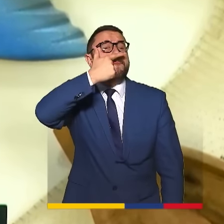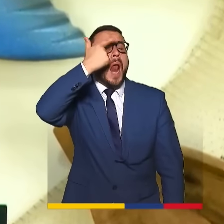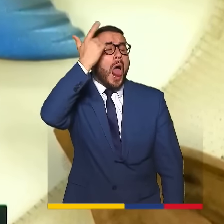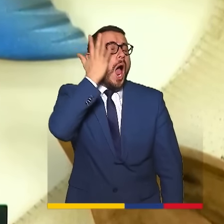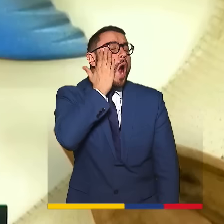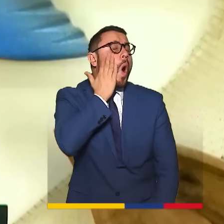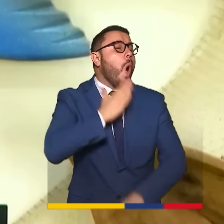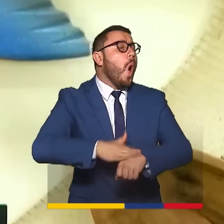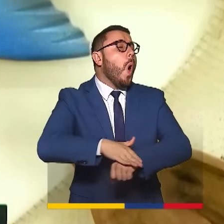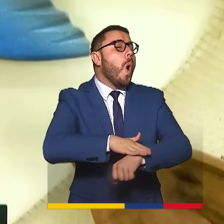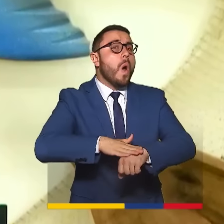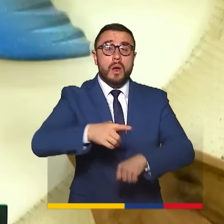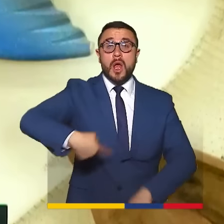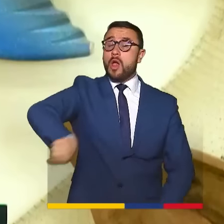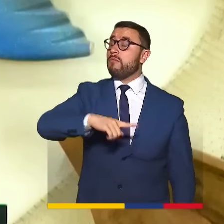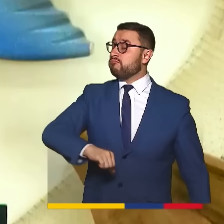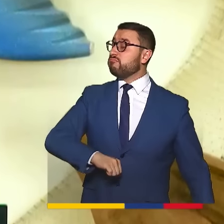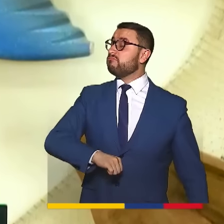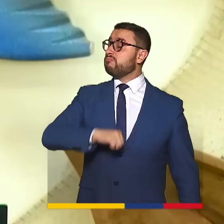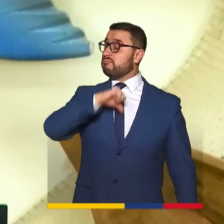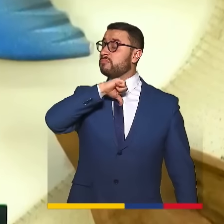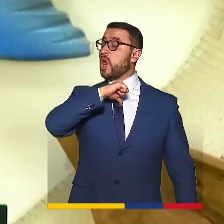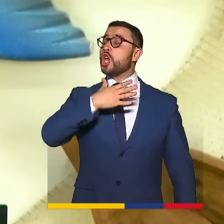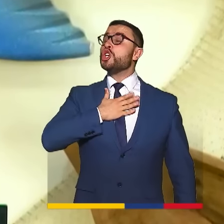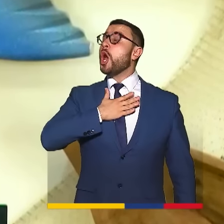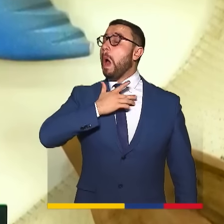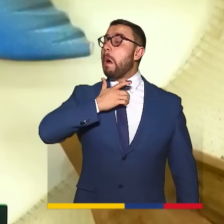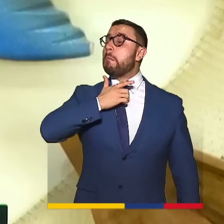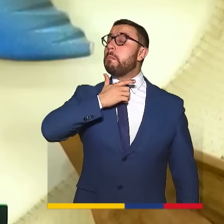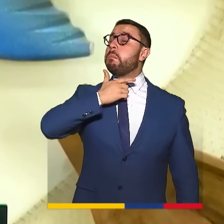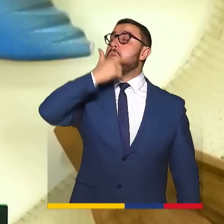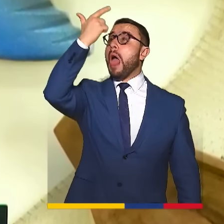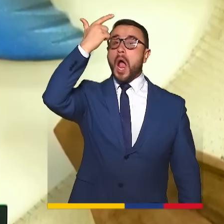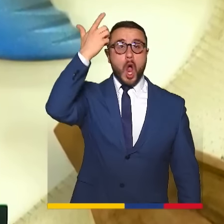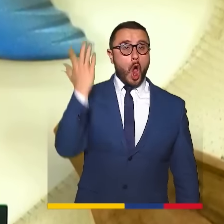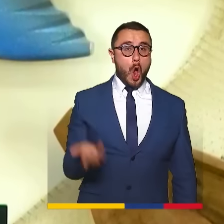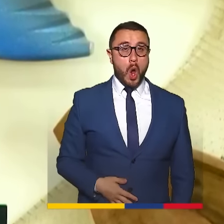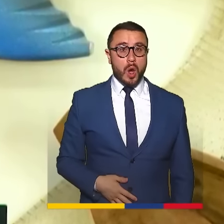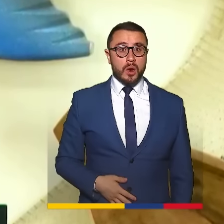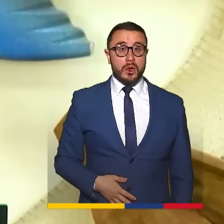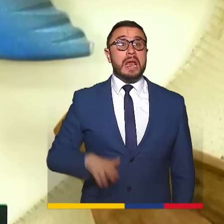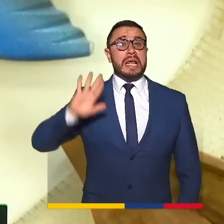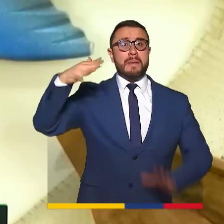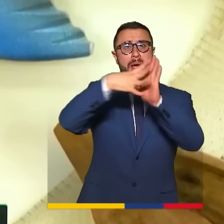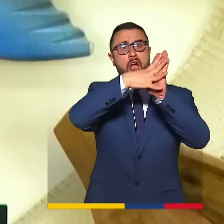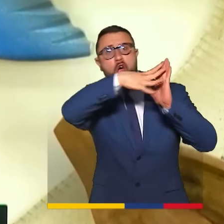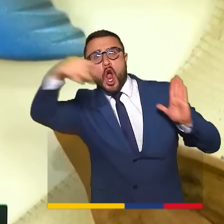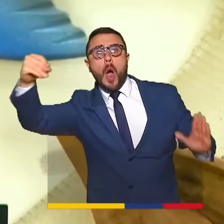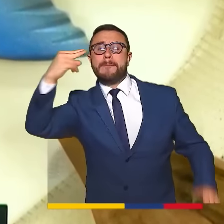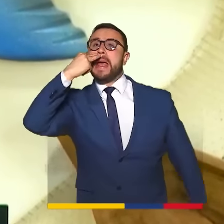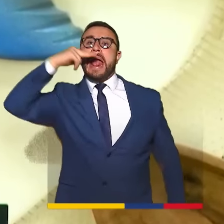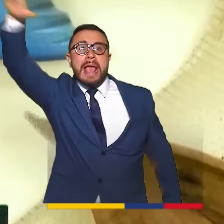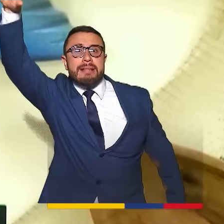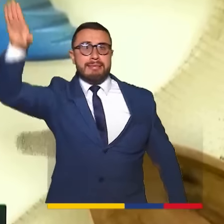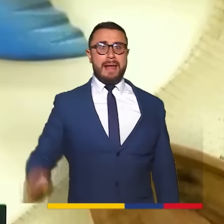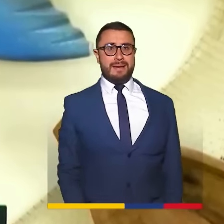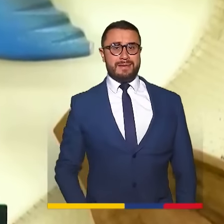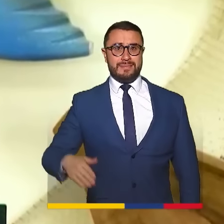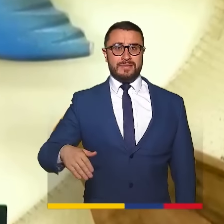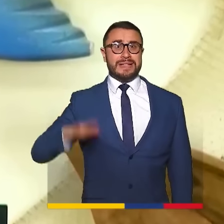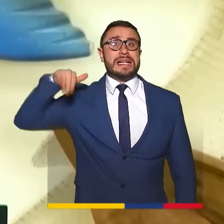se sentían orgullosos, porque como después un Hitler lo repitió de manera tan bárbara en